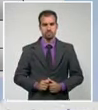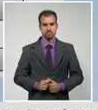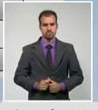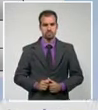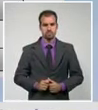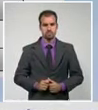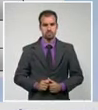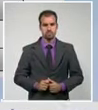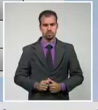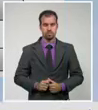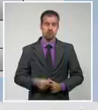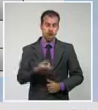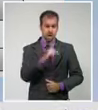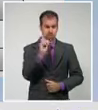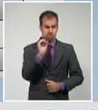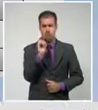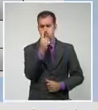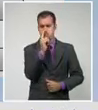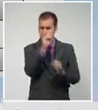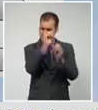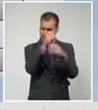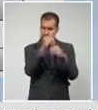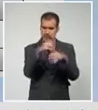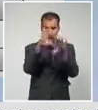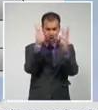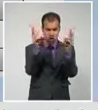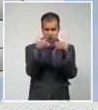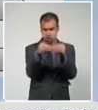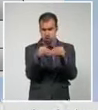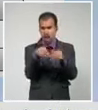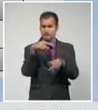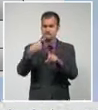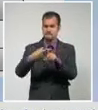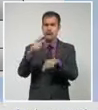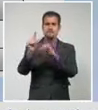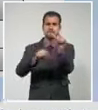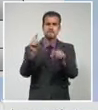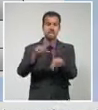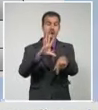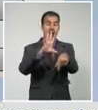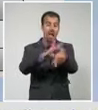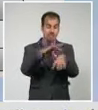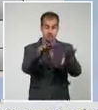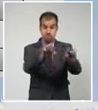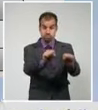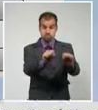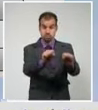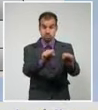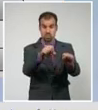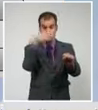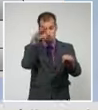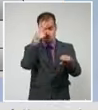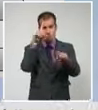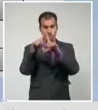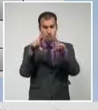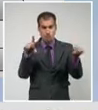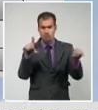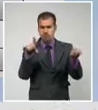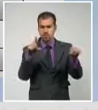de los estudios realizados, de los pacientes diagnosticados, pues ya en Cuba se han procesado